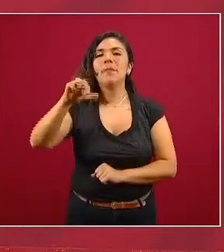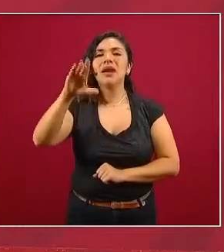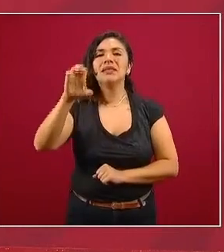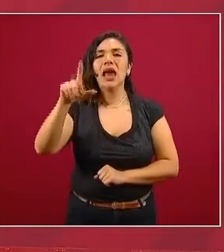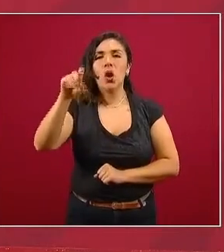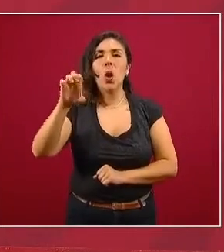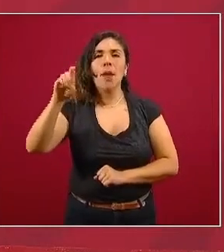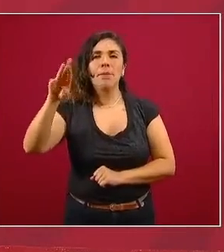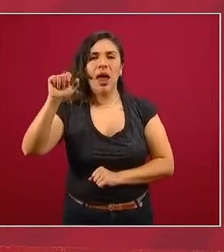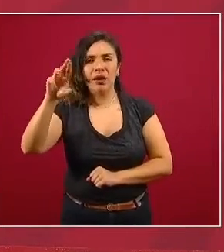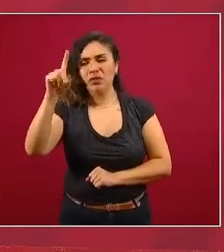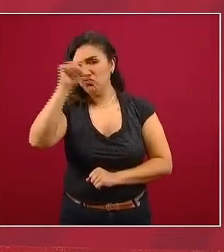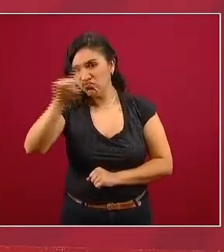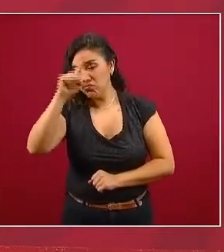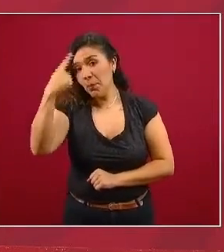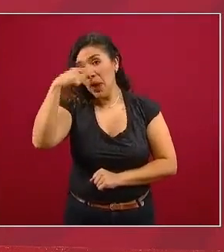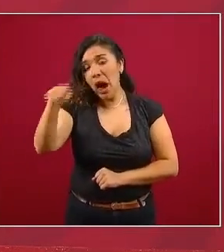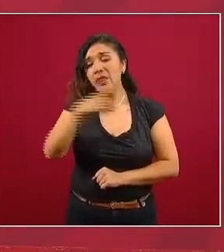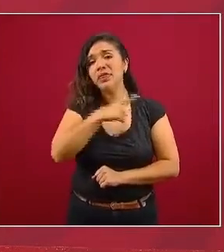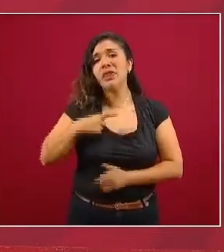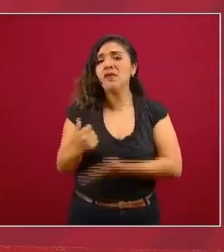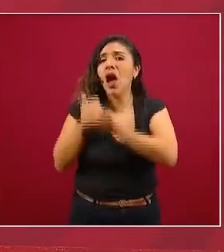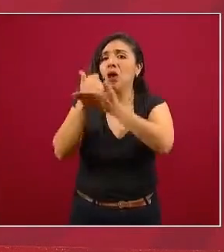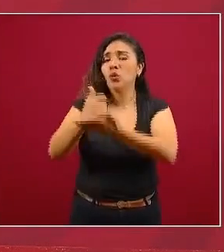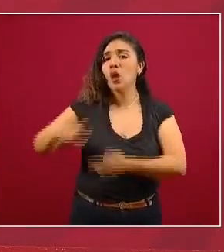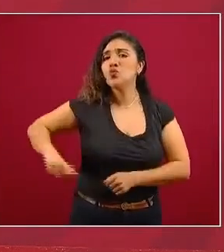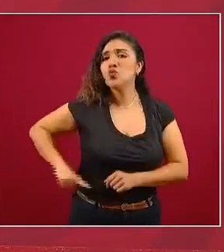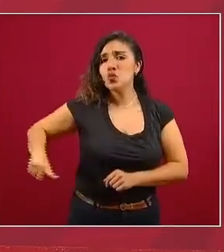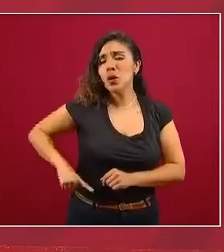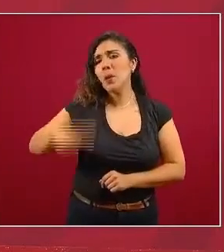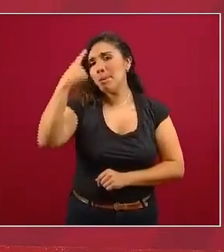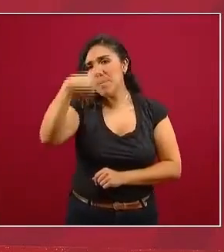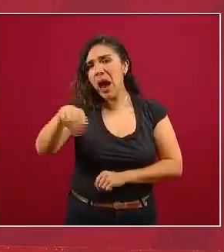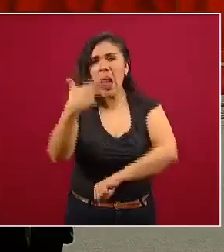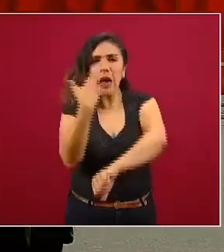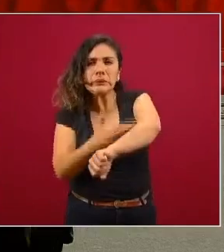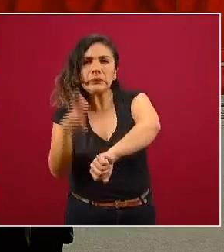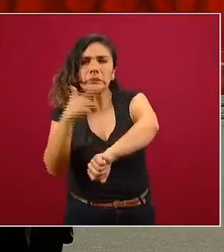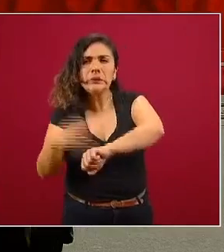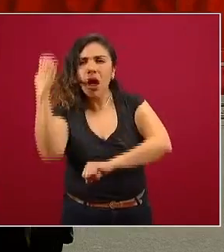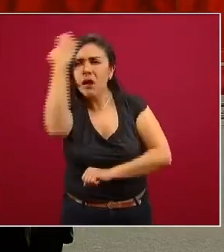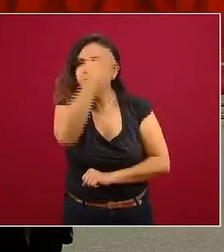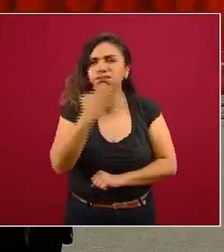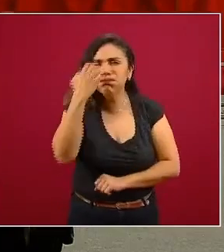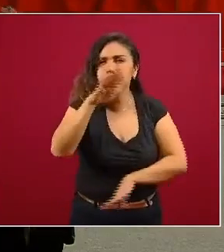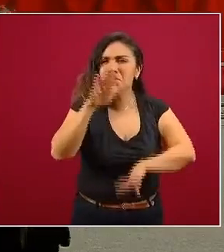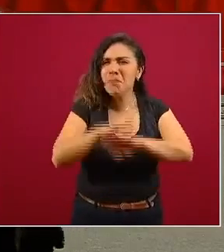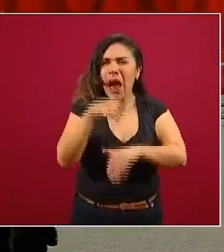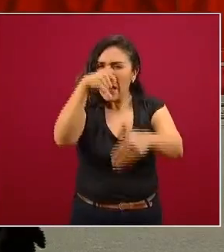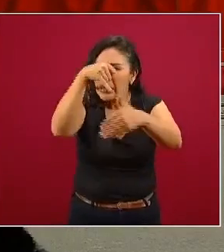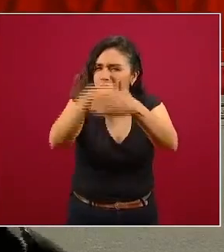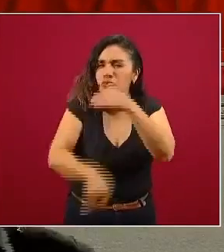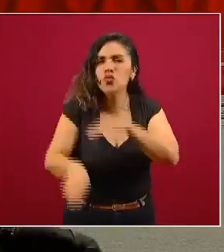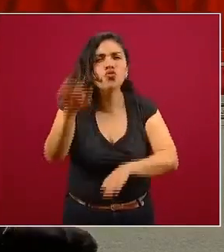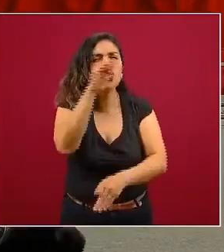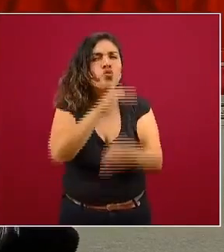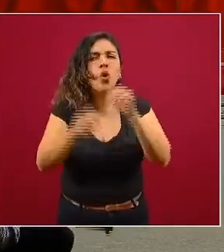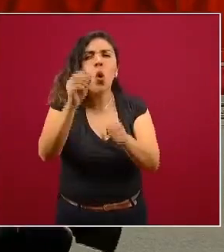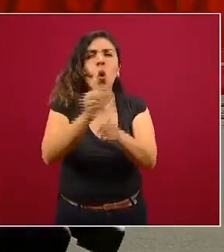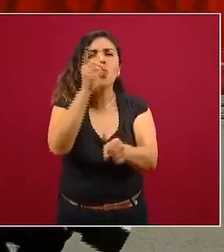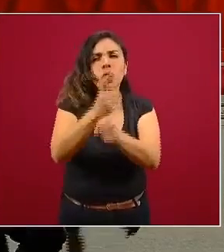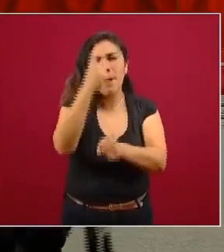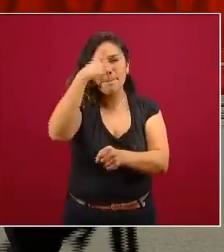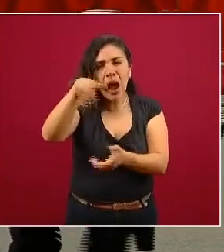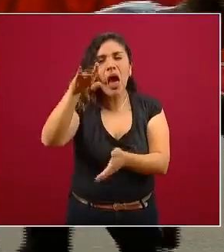Marcelo Ebrard, a que ayudara al gobierno a explorar de manera amplia todas las oportunidades de